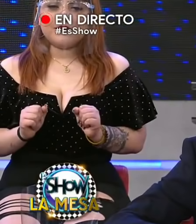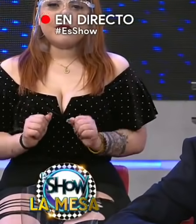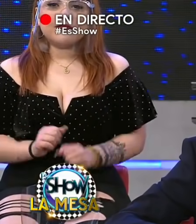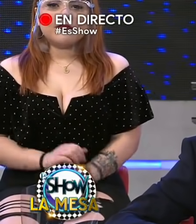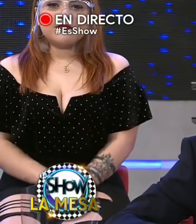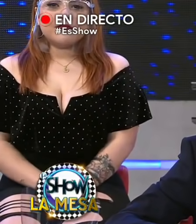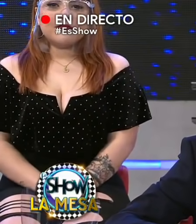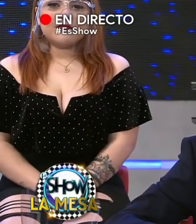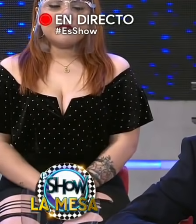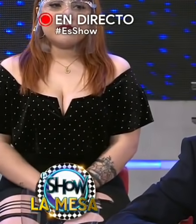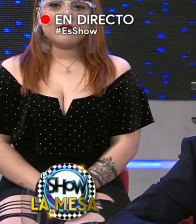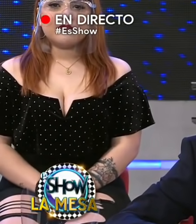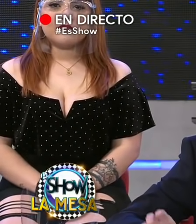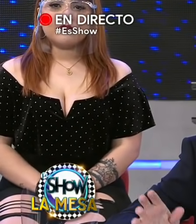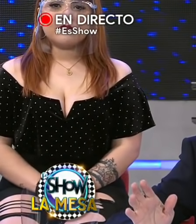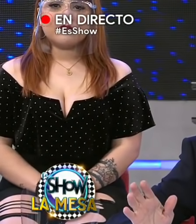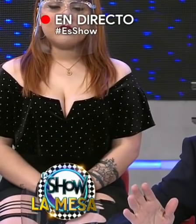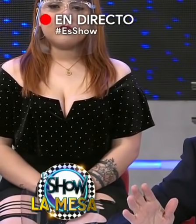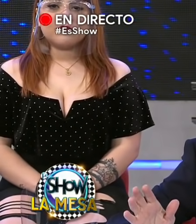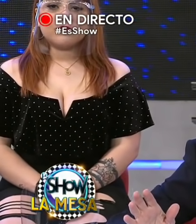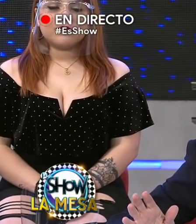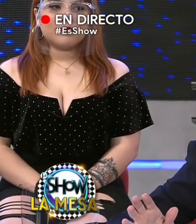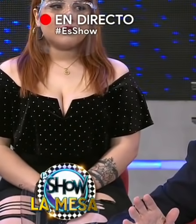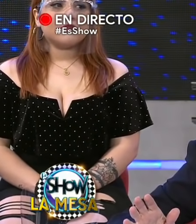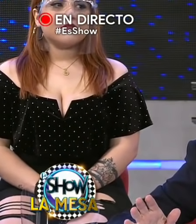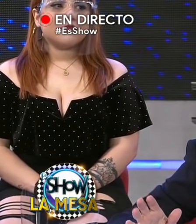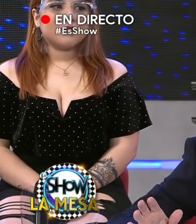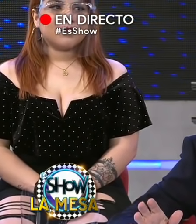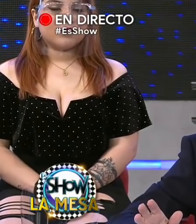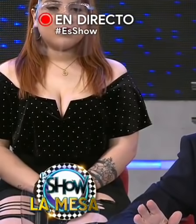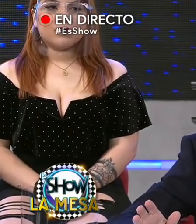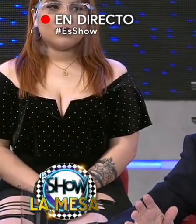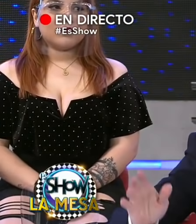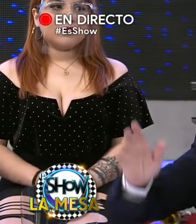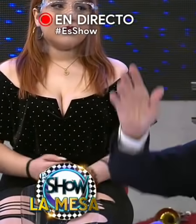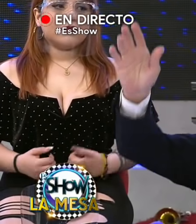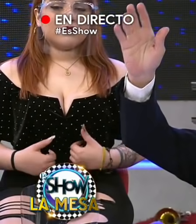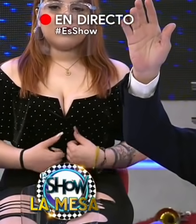Ahora sí, un performance más.